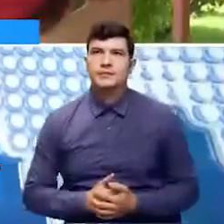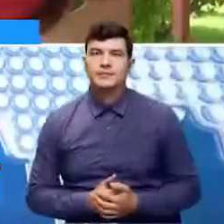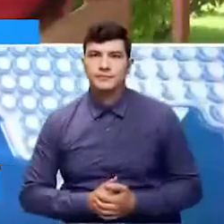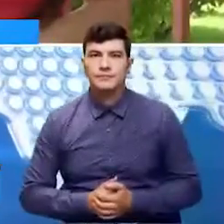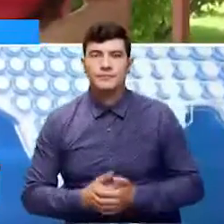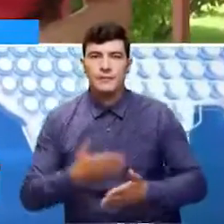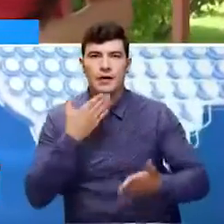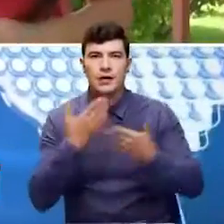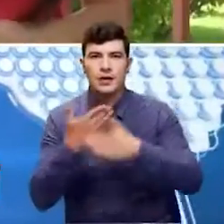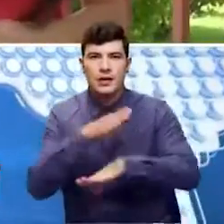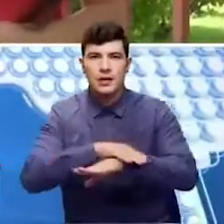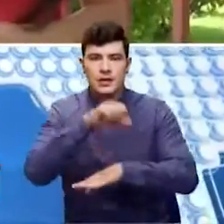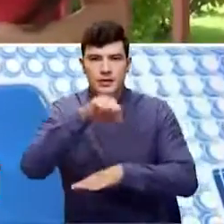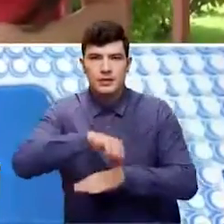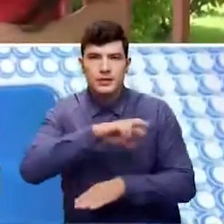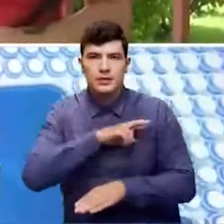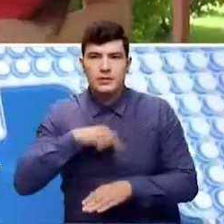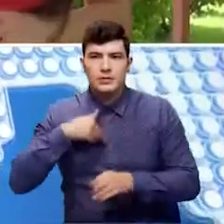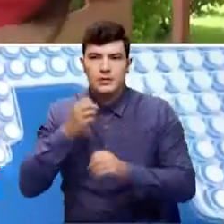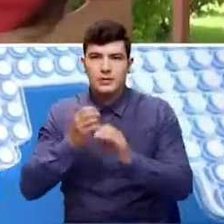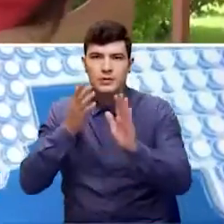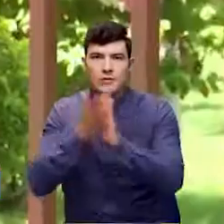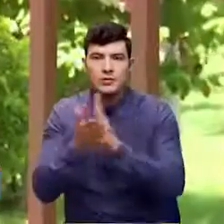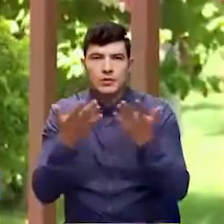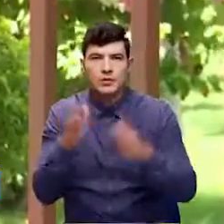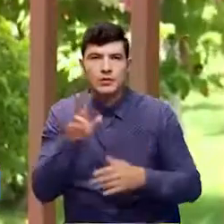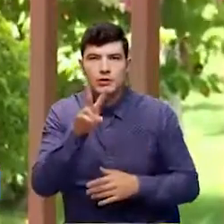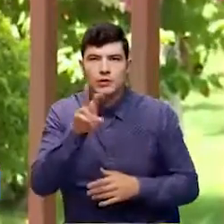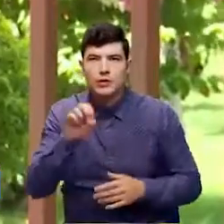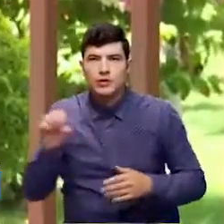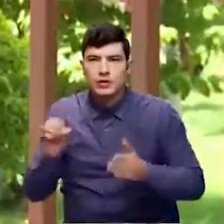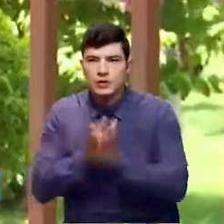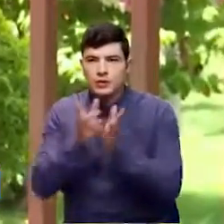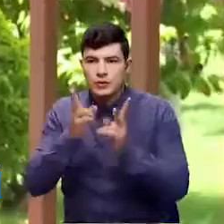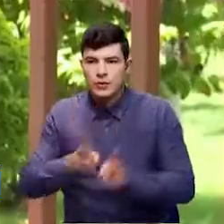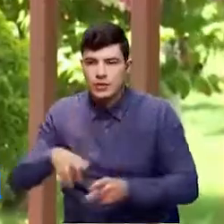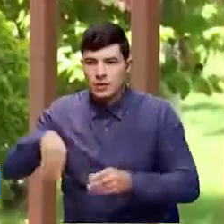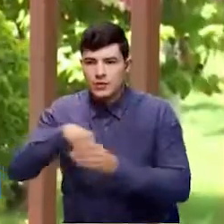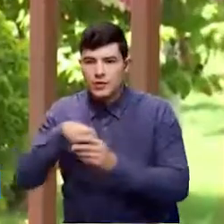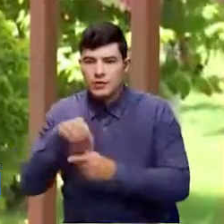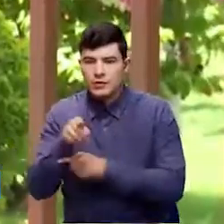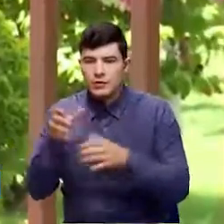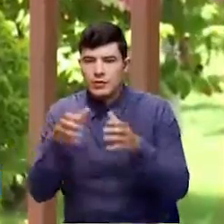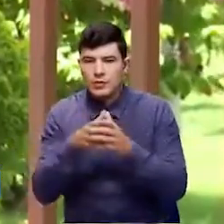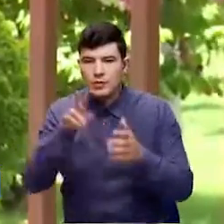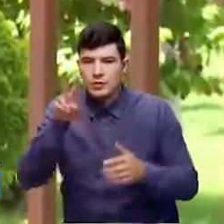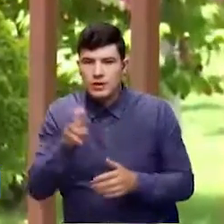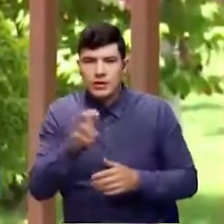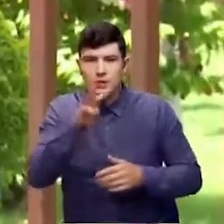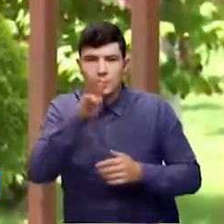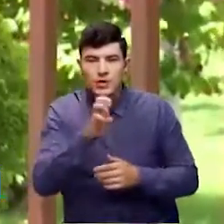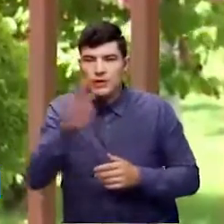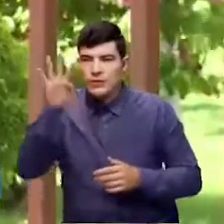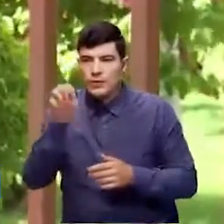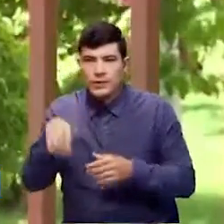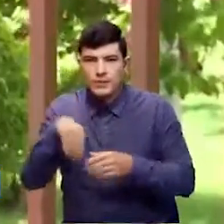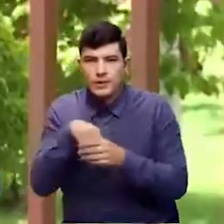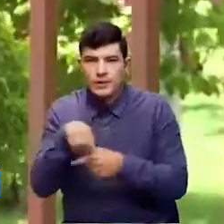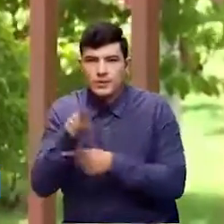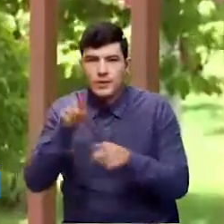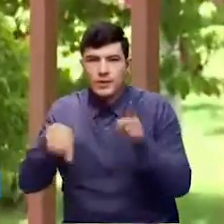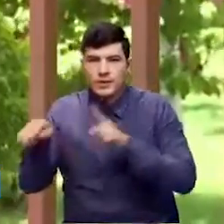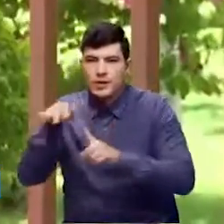muy buenas tardes que les contamos que son exactamente 200 estudiantes pertenecientes a los grados séptimo octavo y noveno los que están siendo